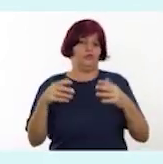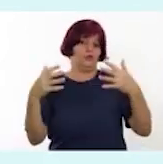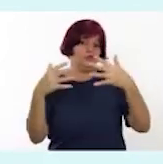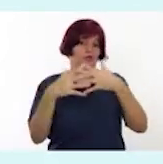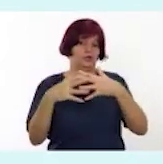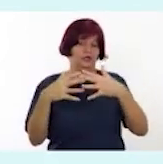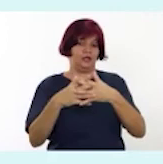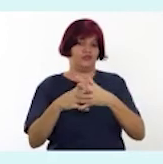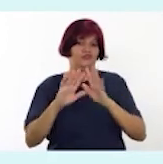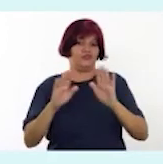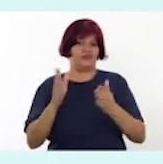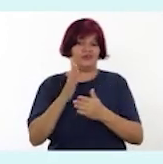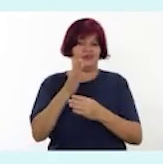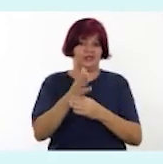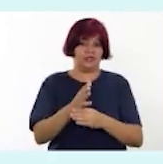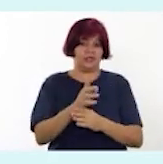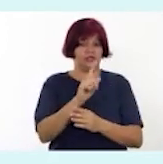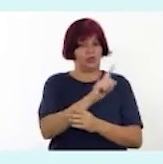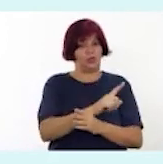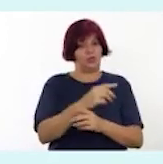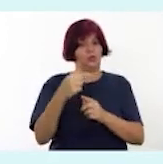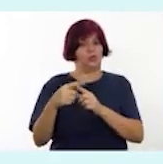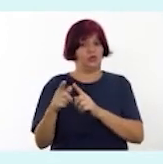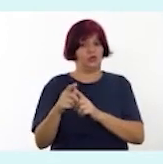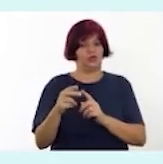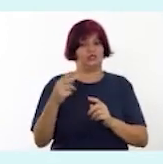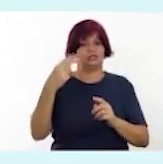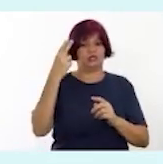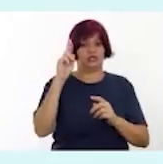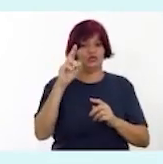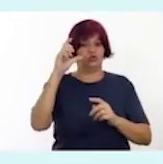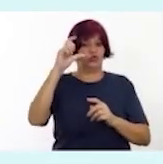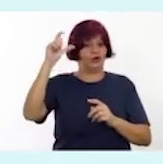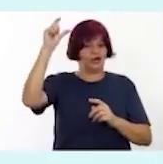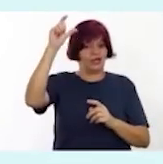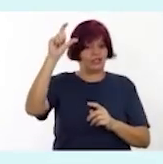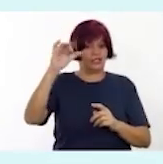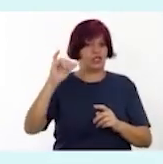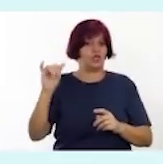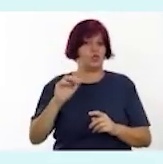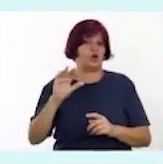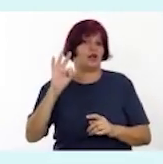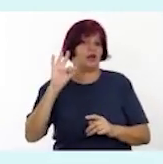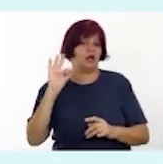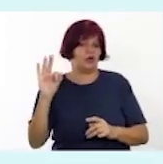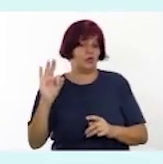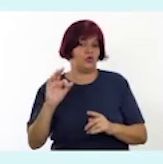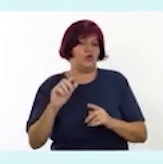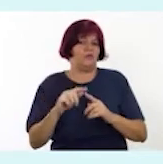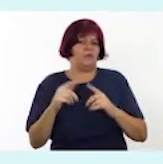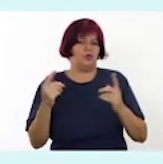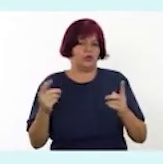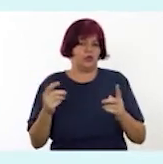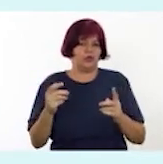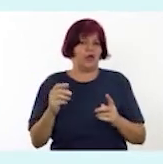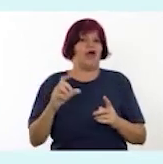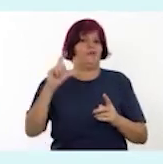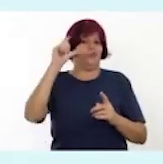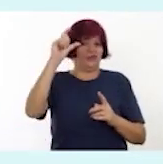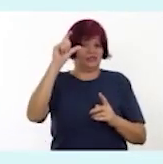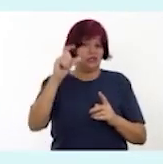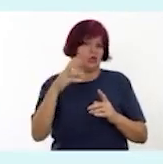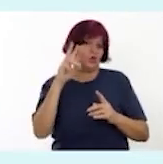lo tanto, podemos establecer una relación ya directa entre uno y otro. Porque si yo digo que 2c es igual a